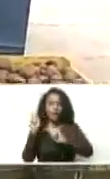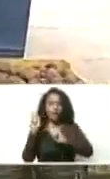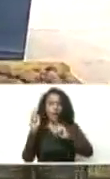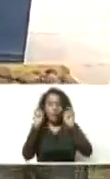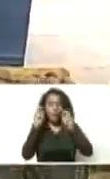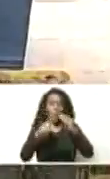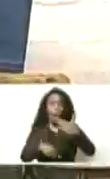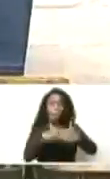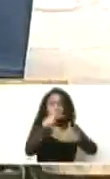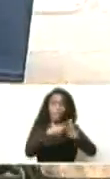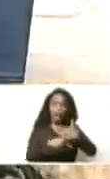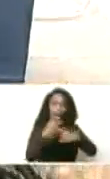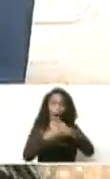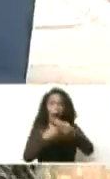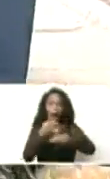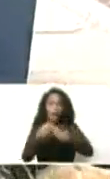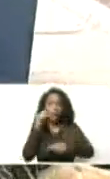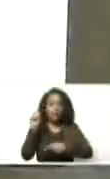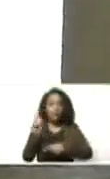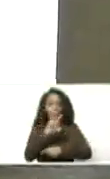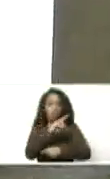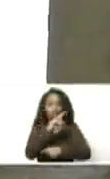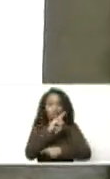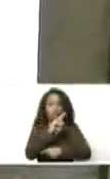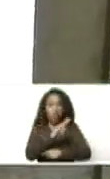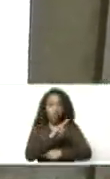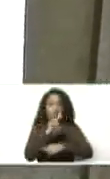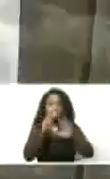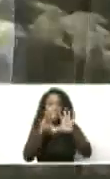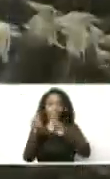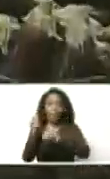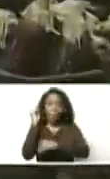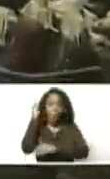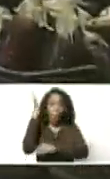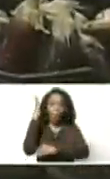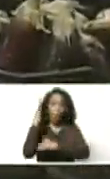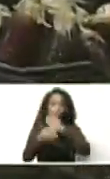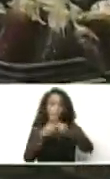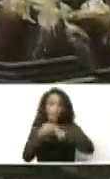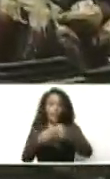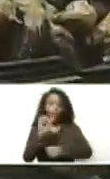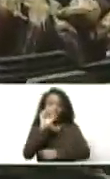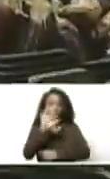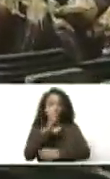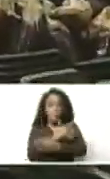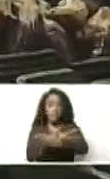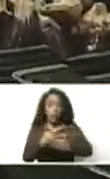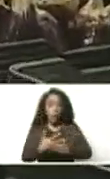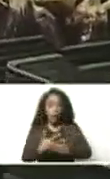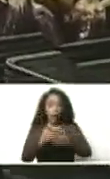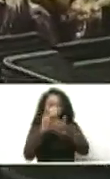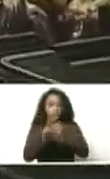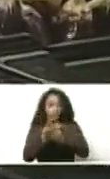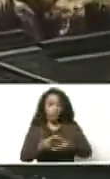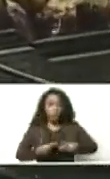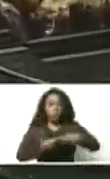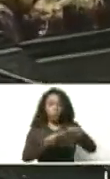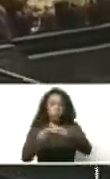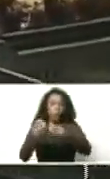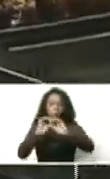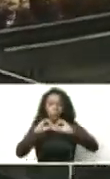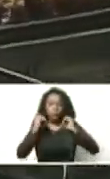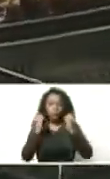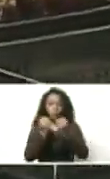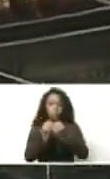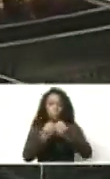nace en el 2015, ya hemos hecho 270 jornadas, más de 3 millones de kilos distribuidos, con la organización de